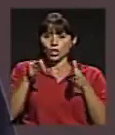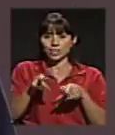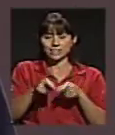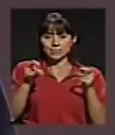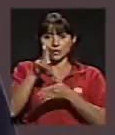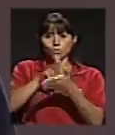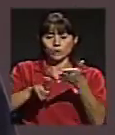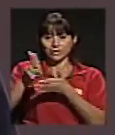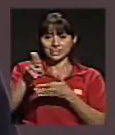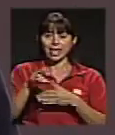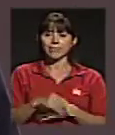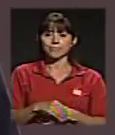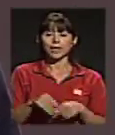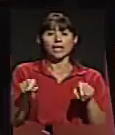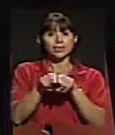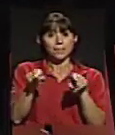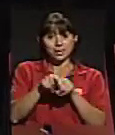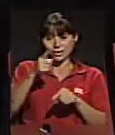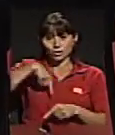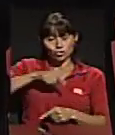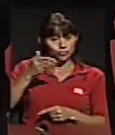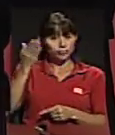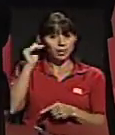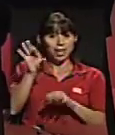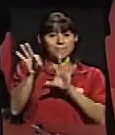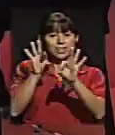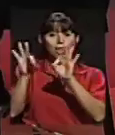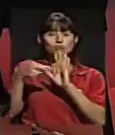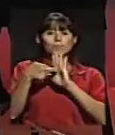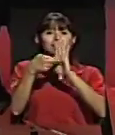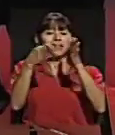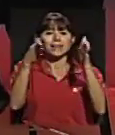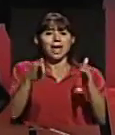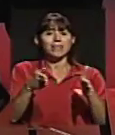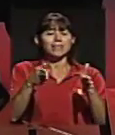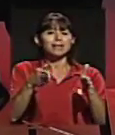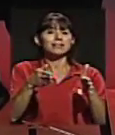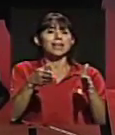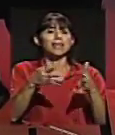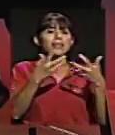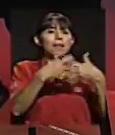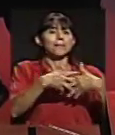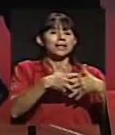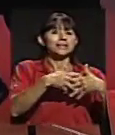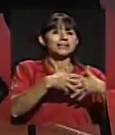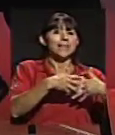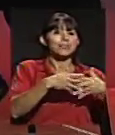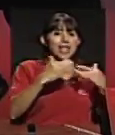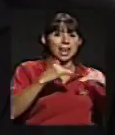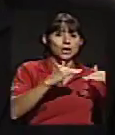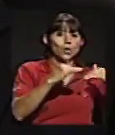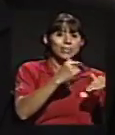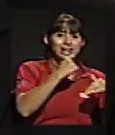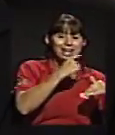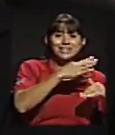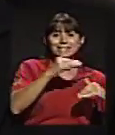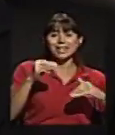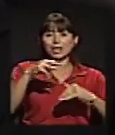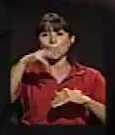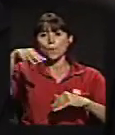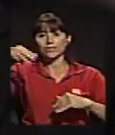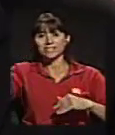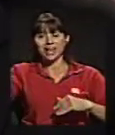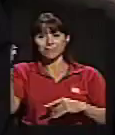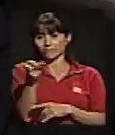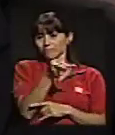Universidad. En esta ocasión también habíamos invitado a representantes de la empresa Movistar y de la empresa del Corte Inglés que